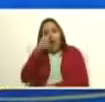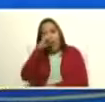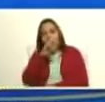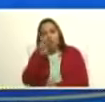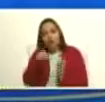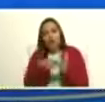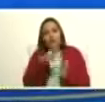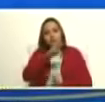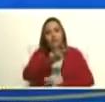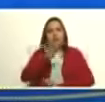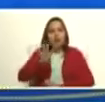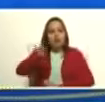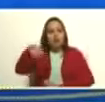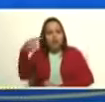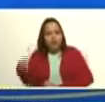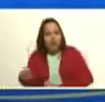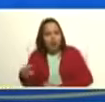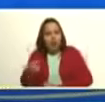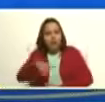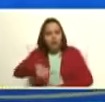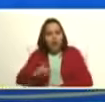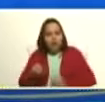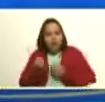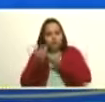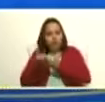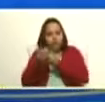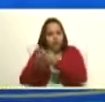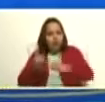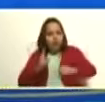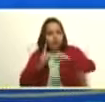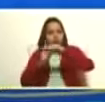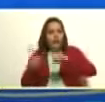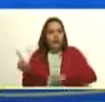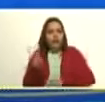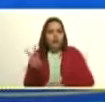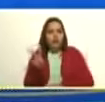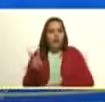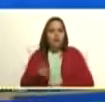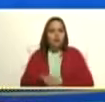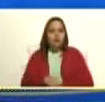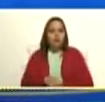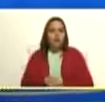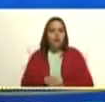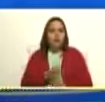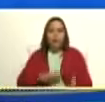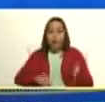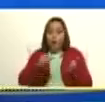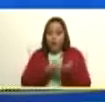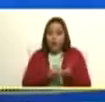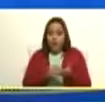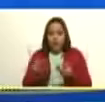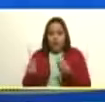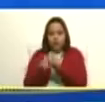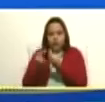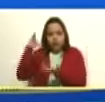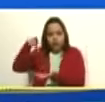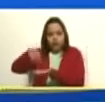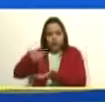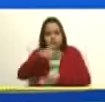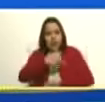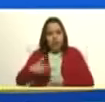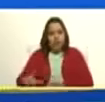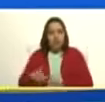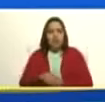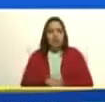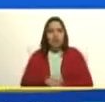2024, sin duda usted va a poder hablarle en positivo a Venezuela. Así que nuevamente, ya con el presidente en presencia, no en su nombre, pero